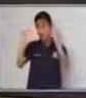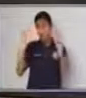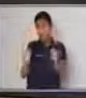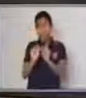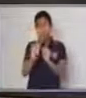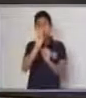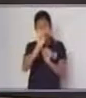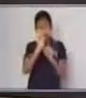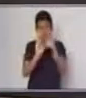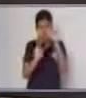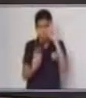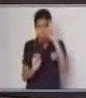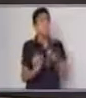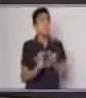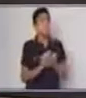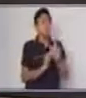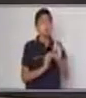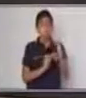0,